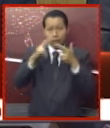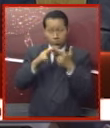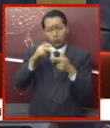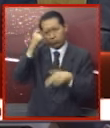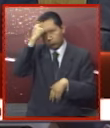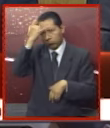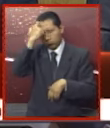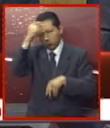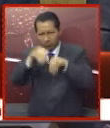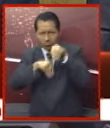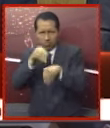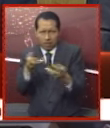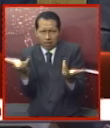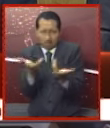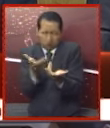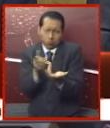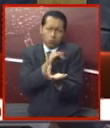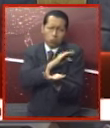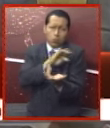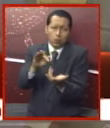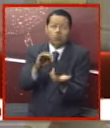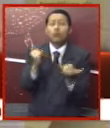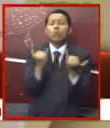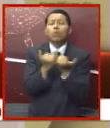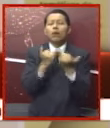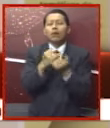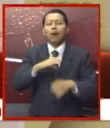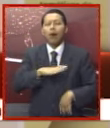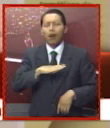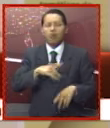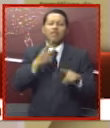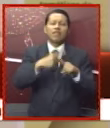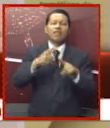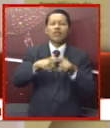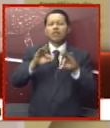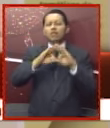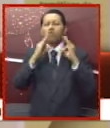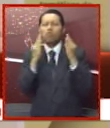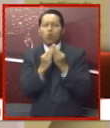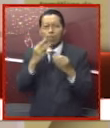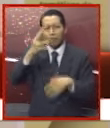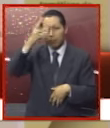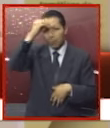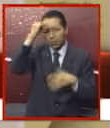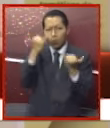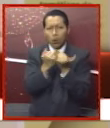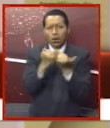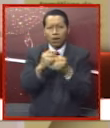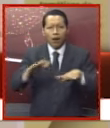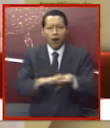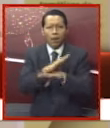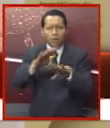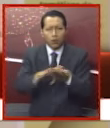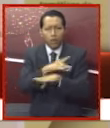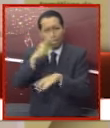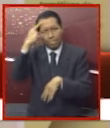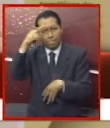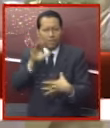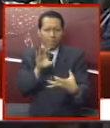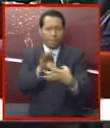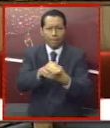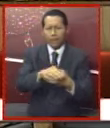y también atender a la diversidad de estilos de aprendizaje y a la necesidad de adaptar la enseñanza al